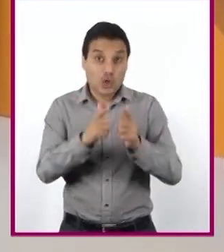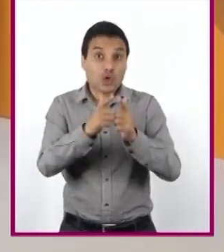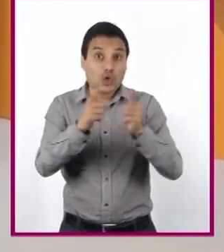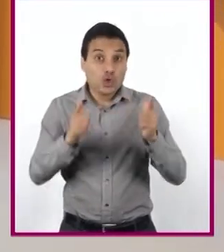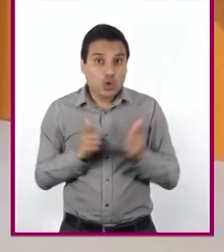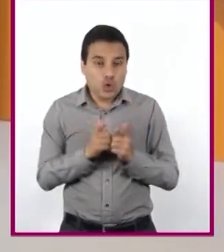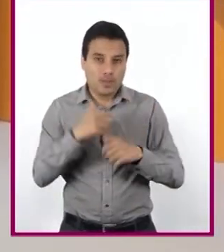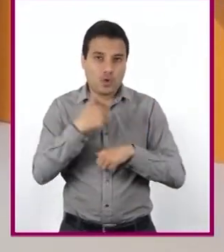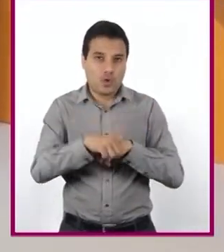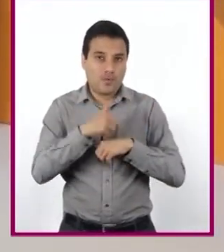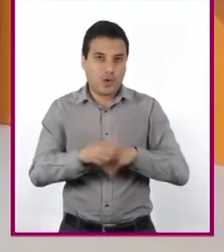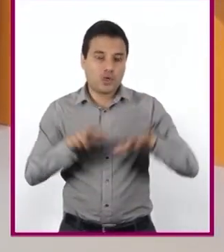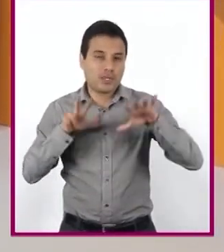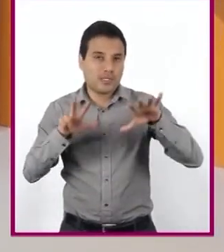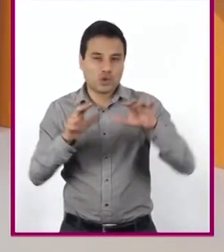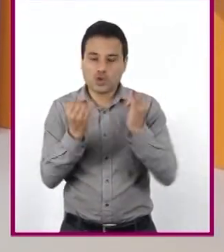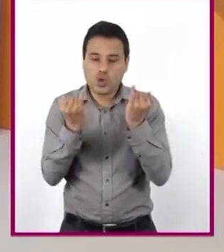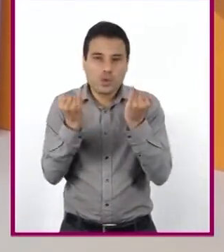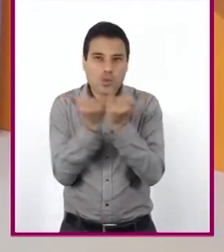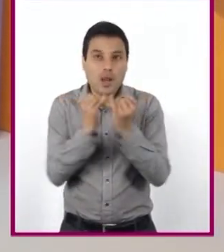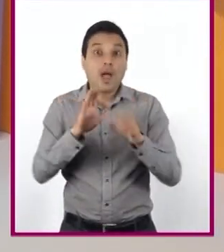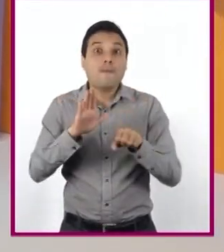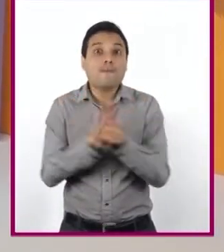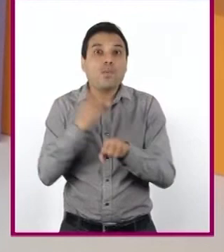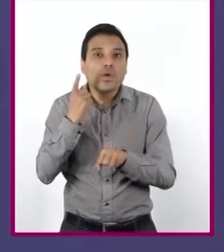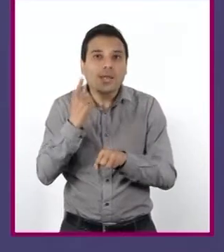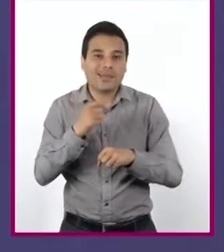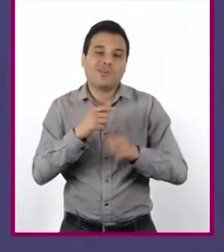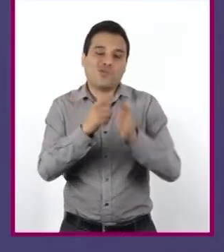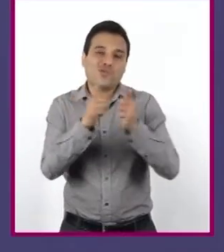18, porque son más estables.